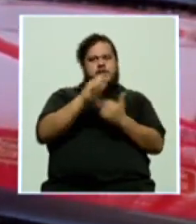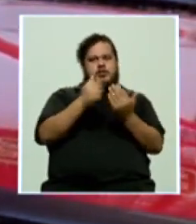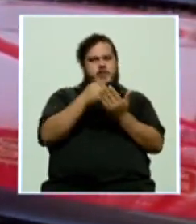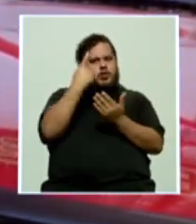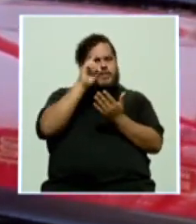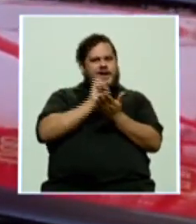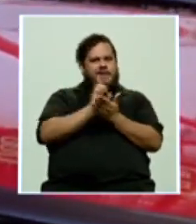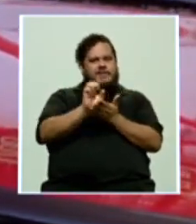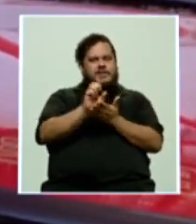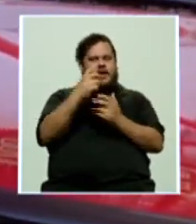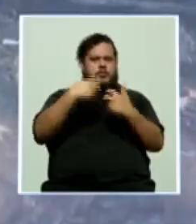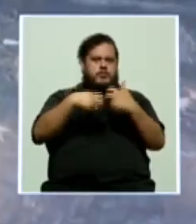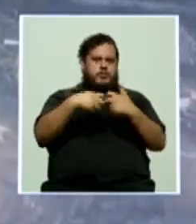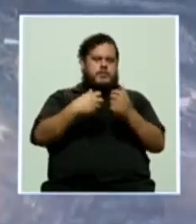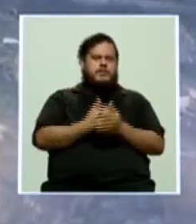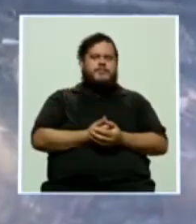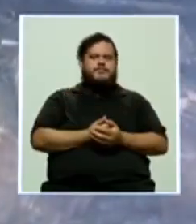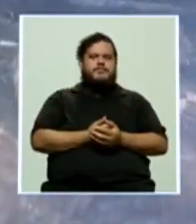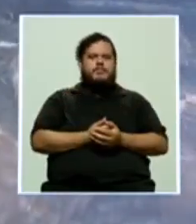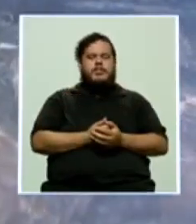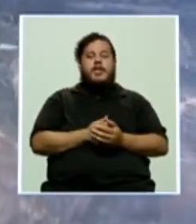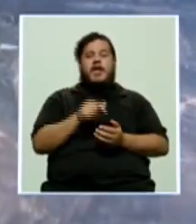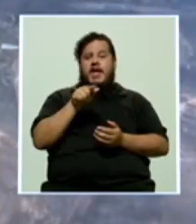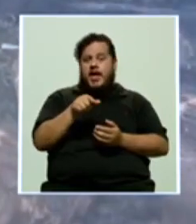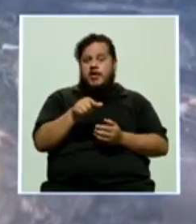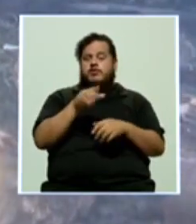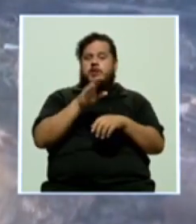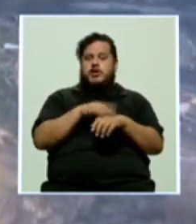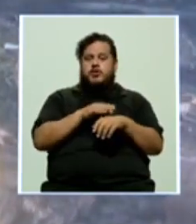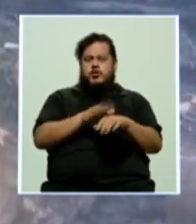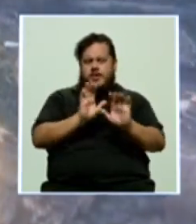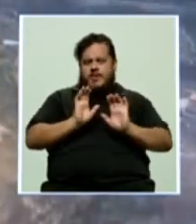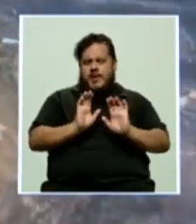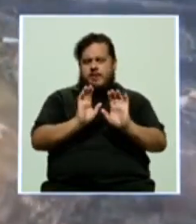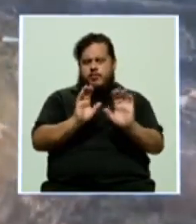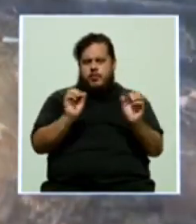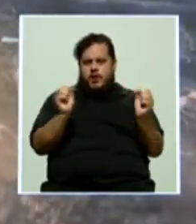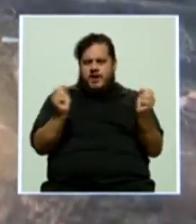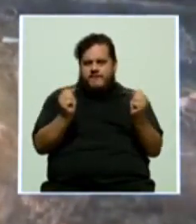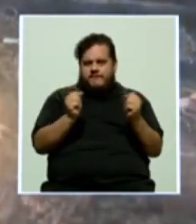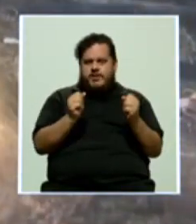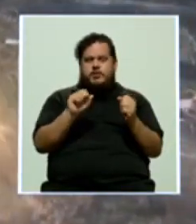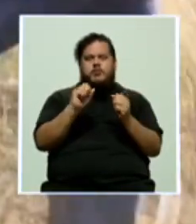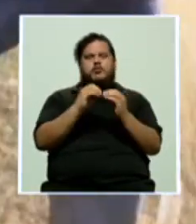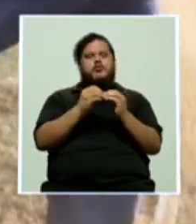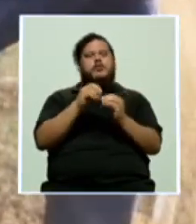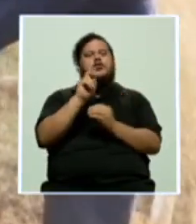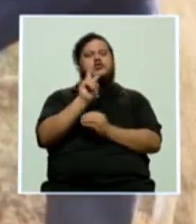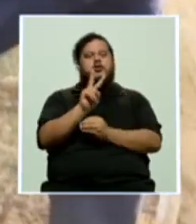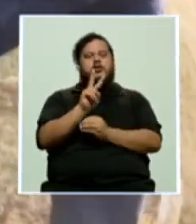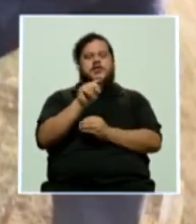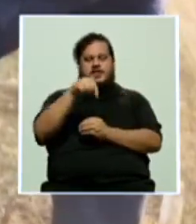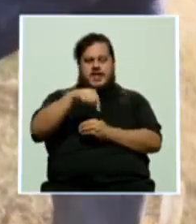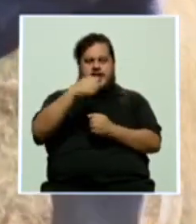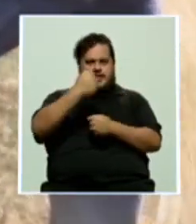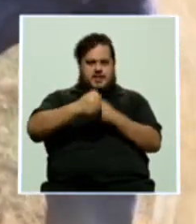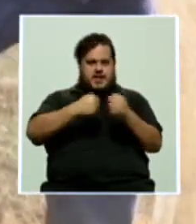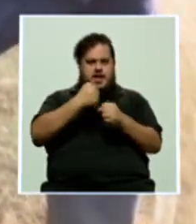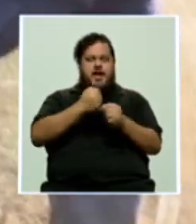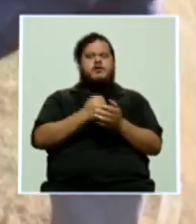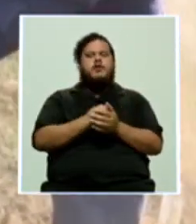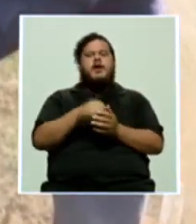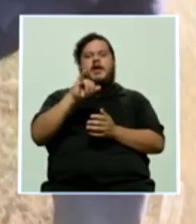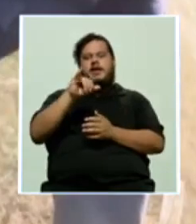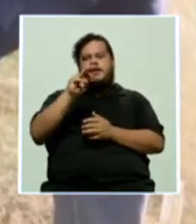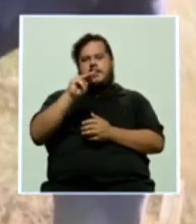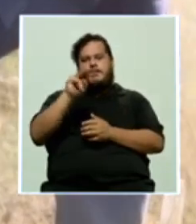una tragedia. Esto se debe al paso del empuje frío número 12 de la temporada. De acuerdo con el Instituto Meteorológico